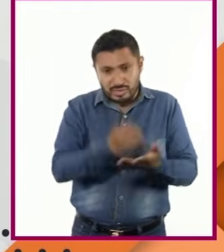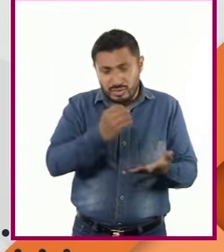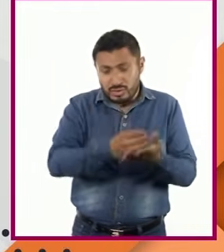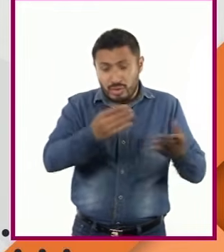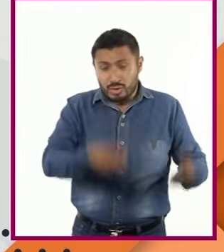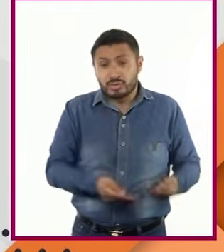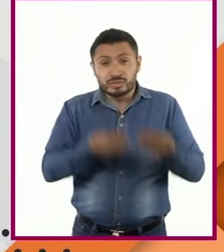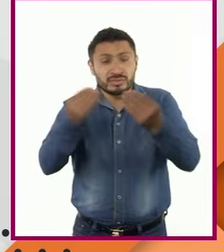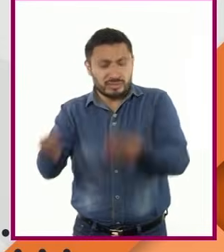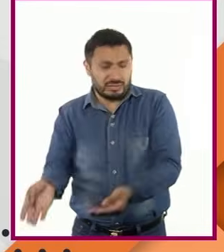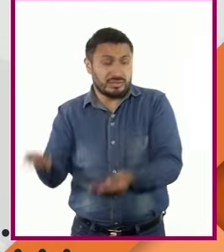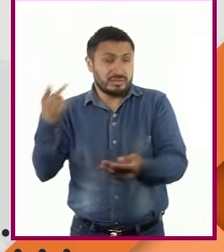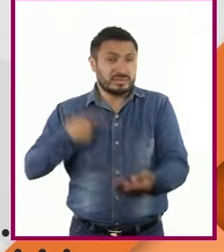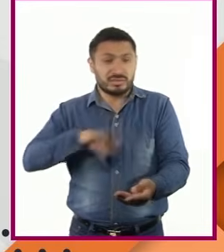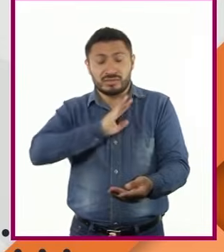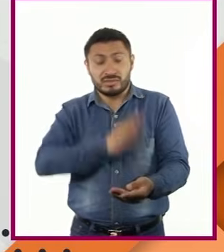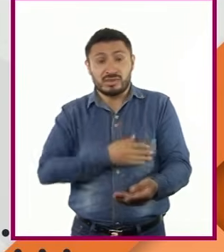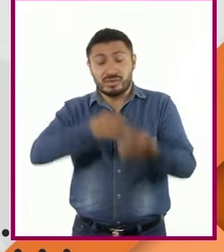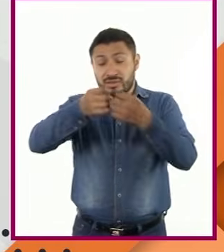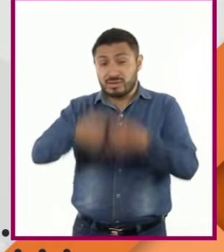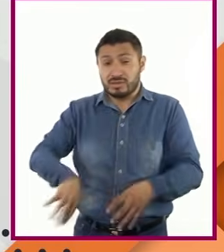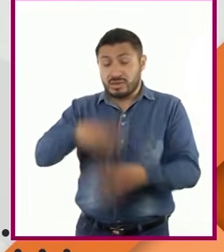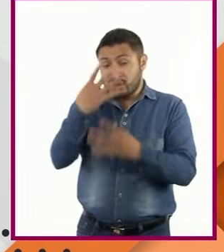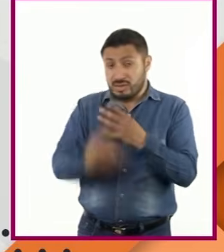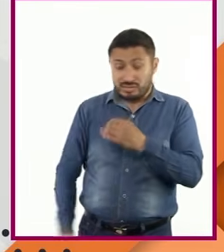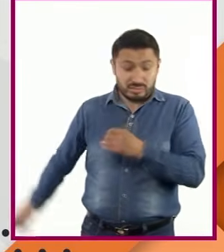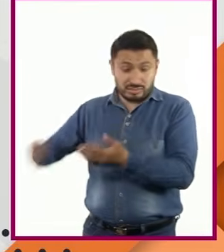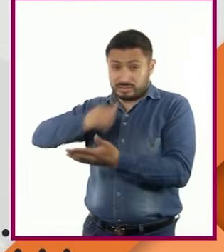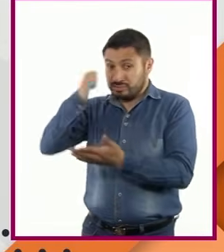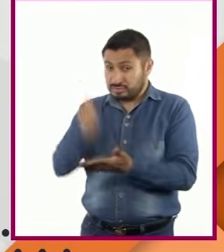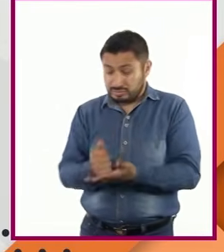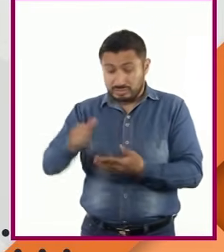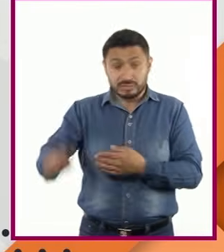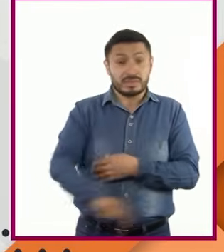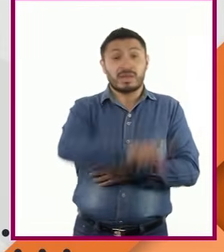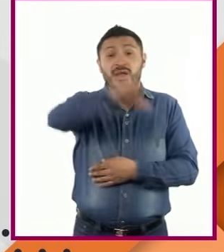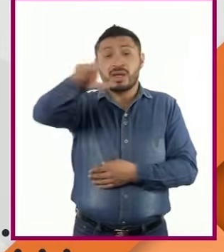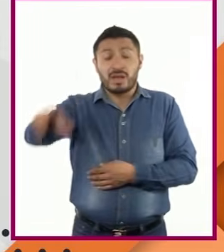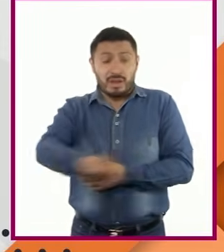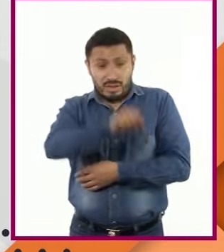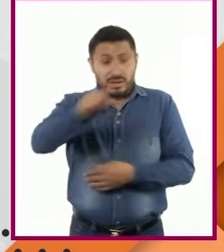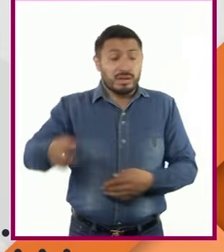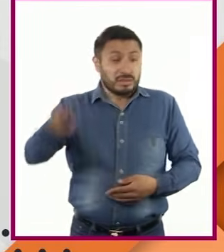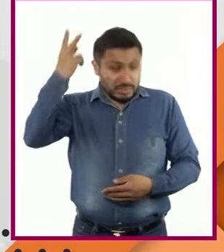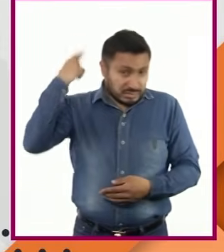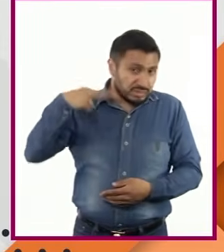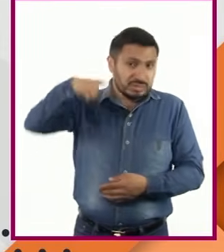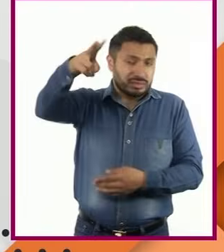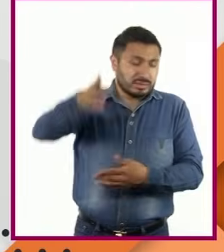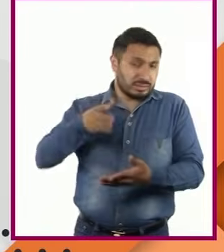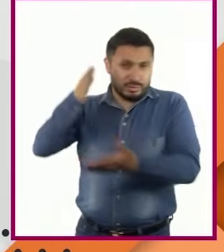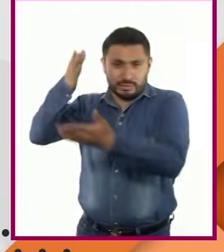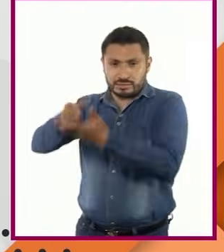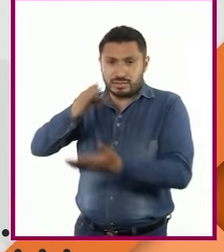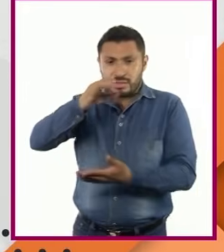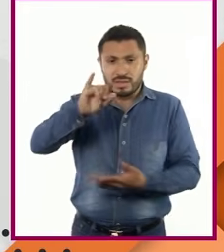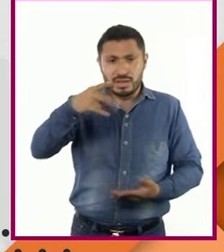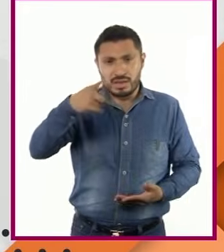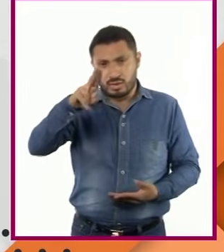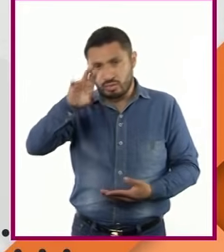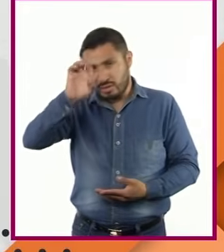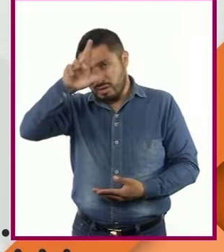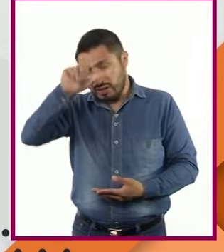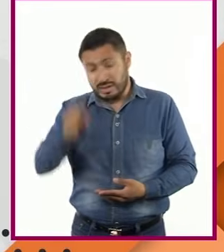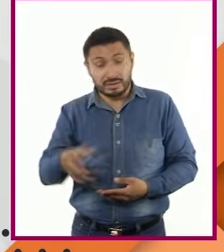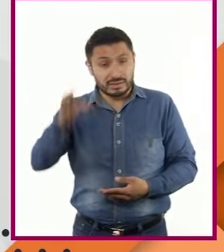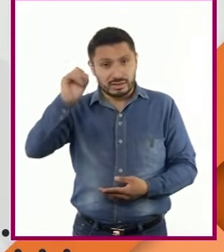españoles habían perdido en su huida de la ciudad. Después, en su viaje rumbo a las Cibueras, Cortés